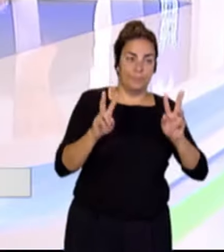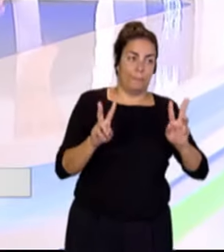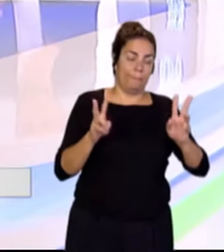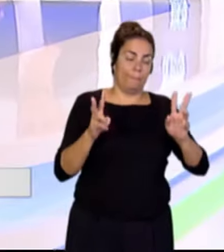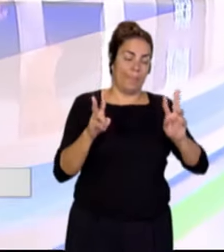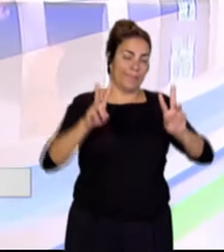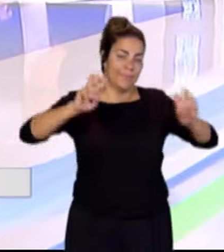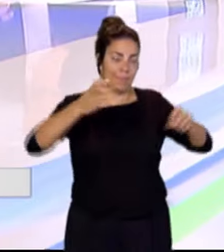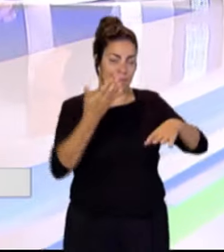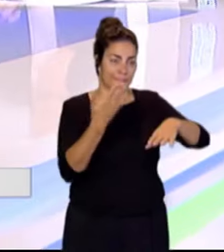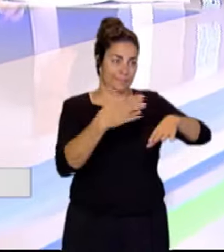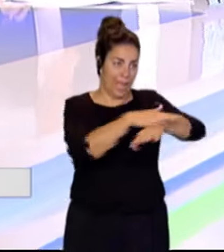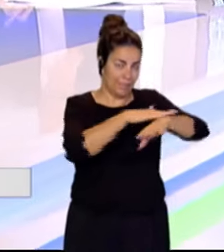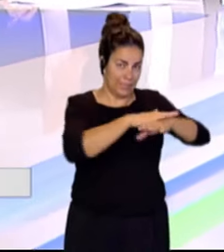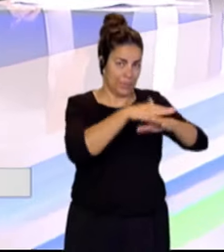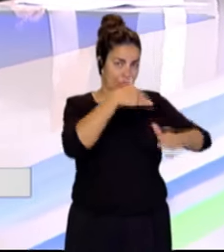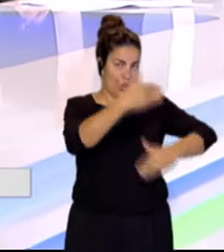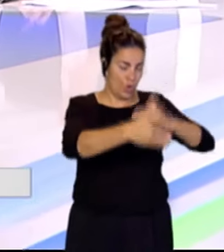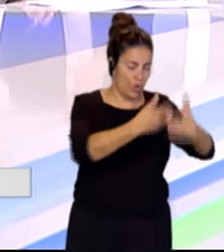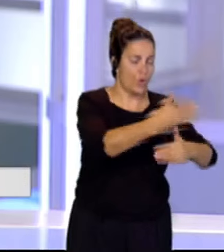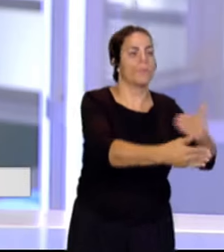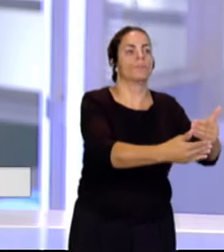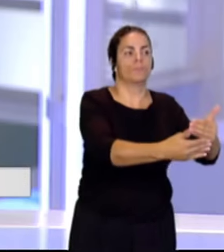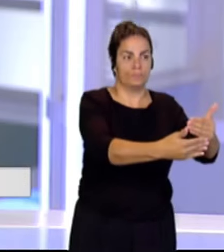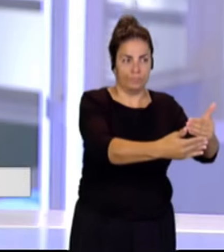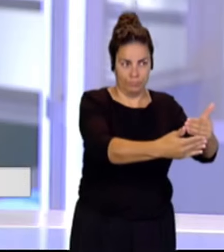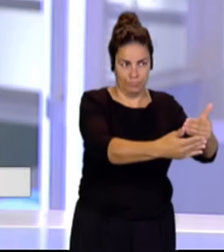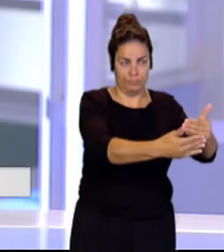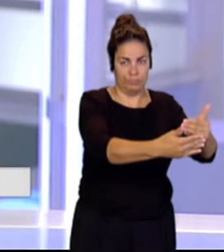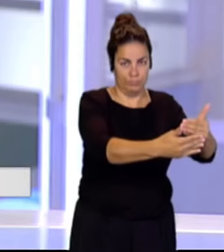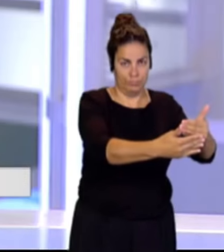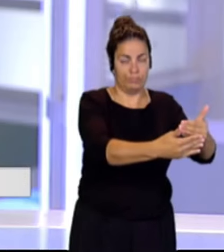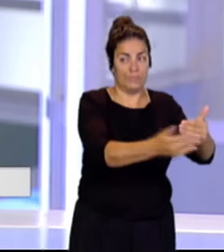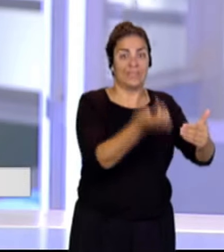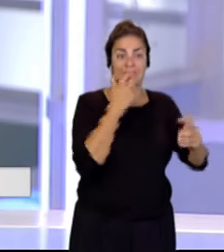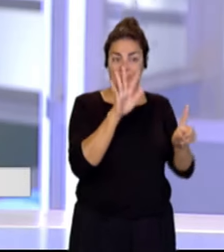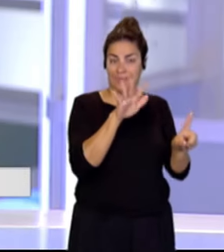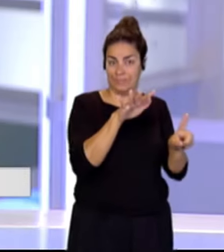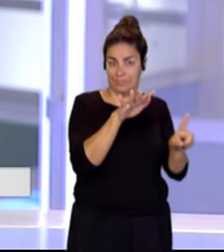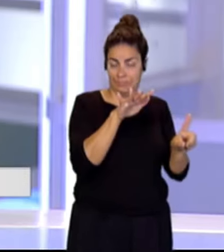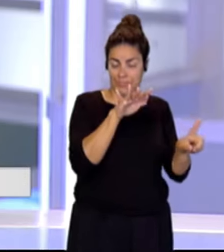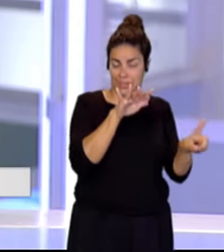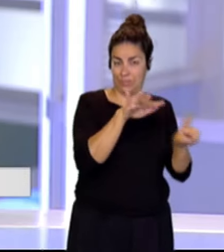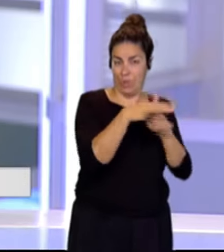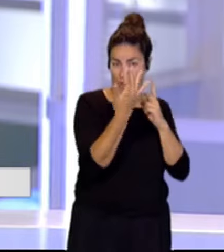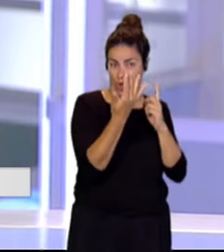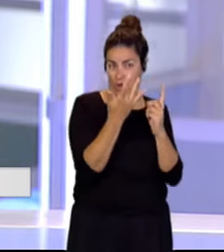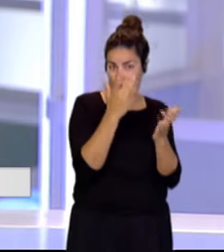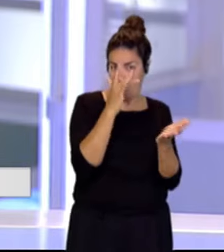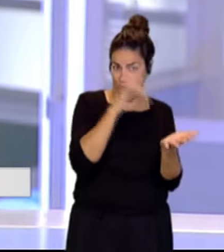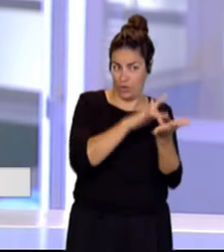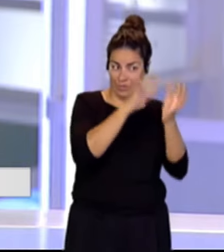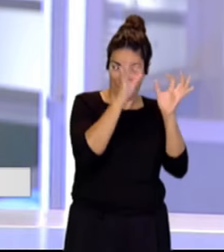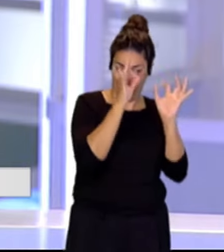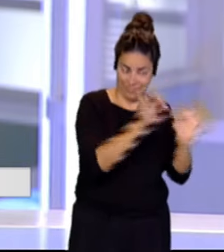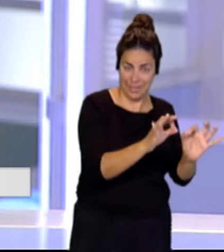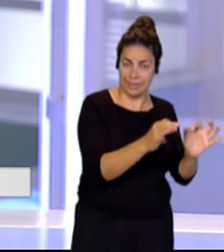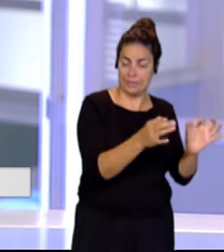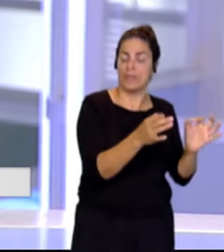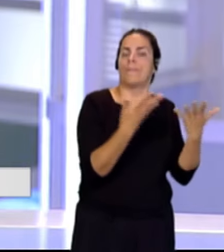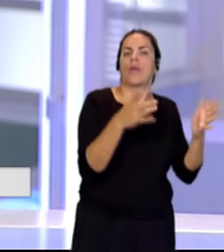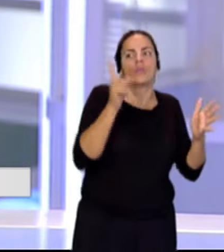eh hombre de la misma forma que se producen hay también vías y caminos para despejar